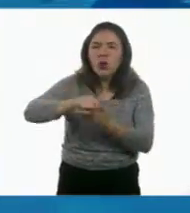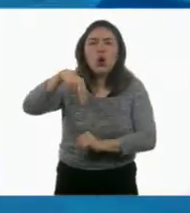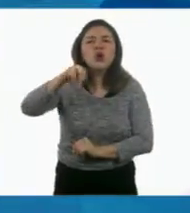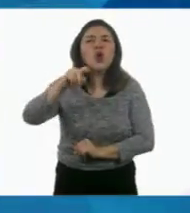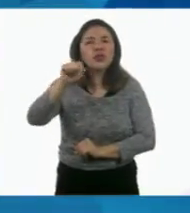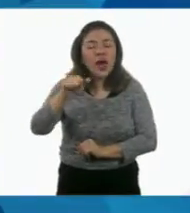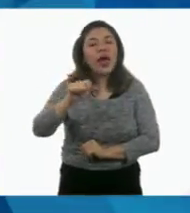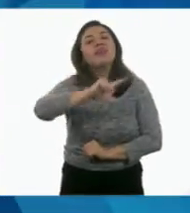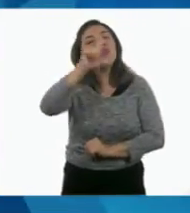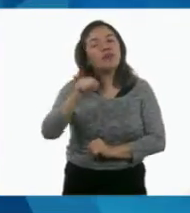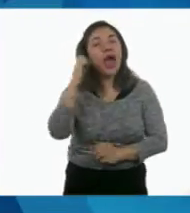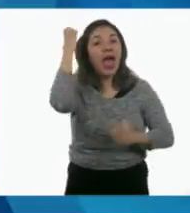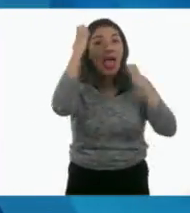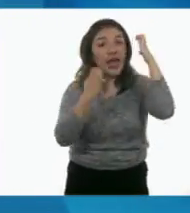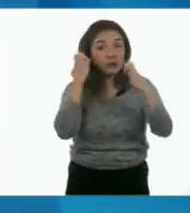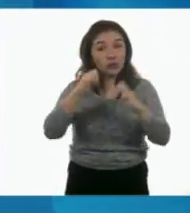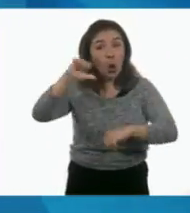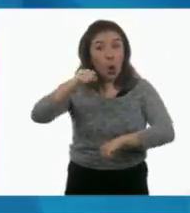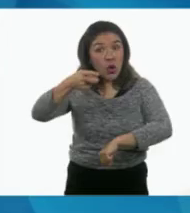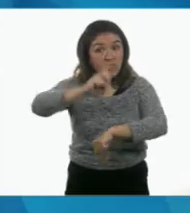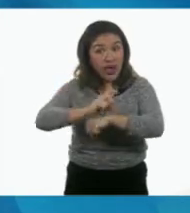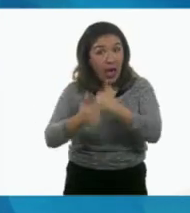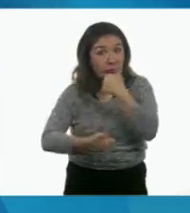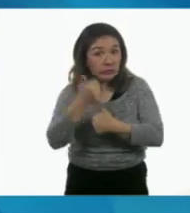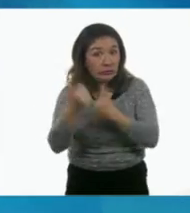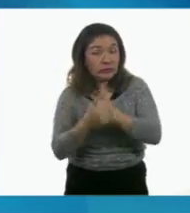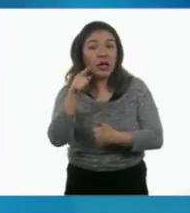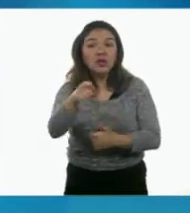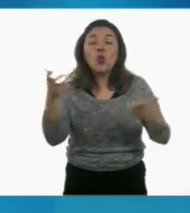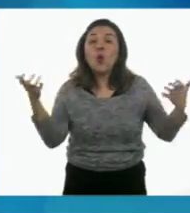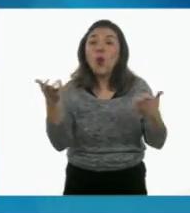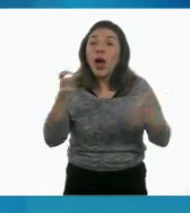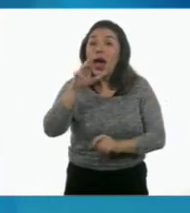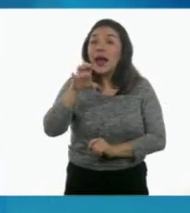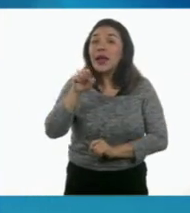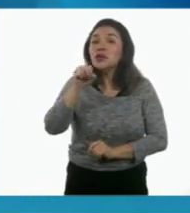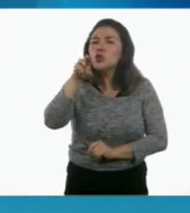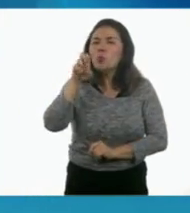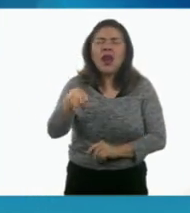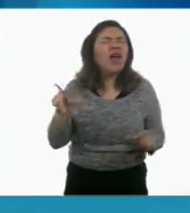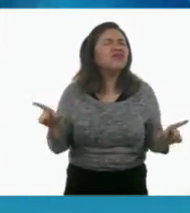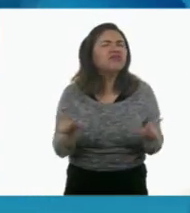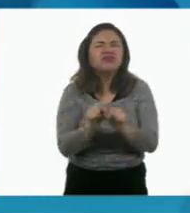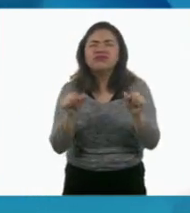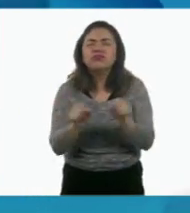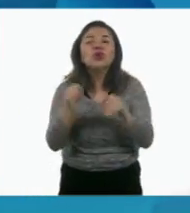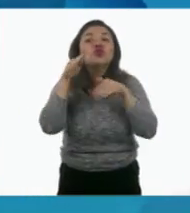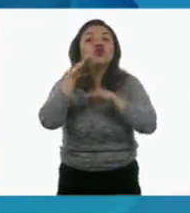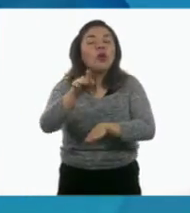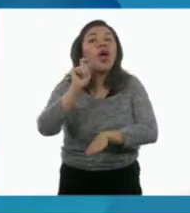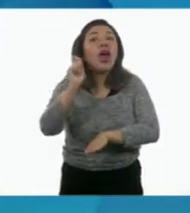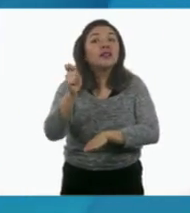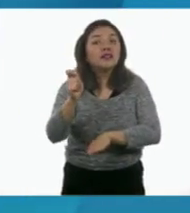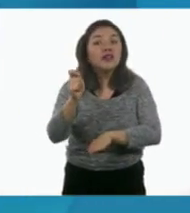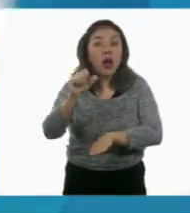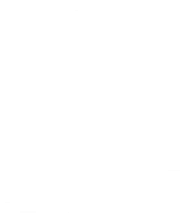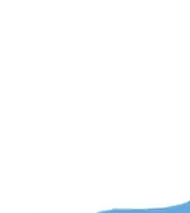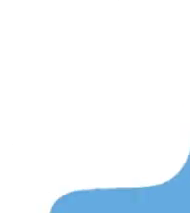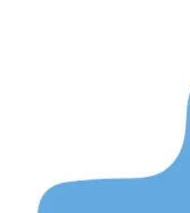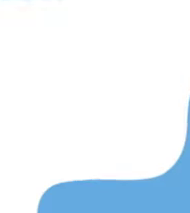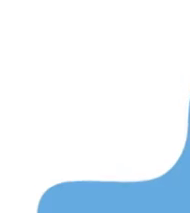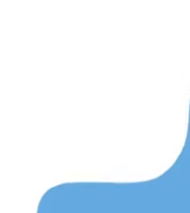exposiciones. El reto de hoy será realizar un resumen breve sobre lo que trató esta